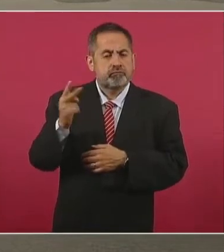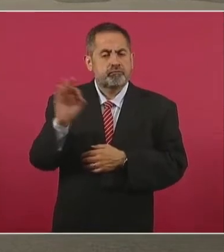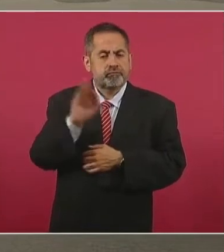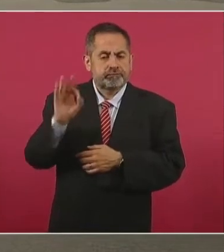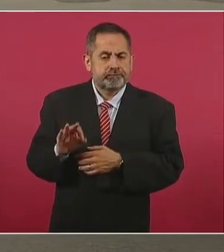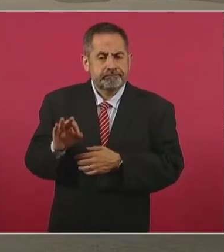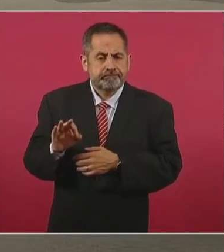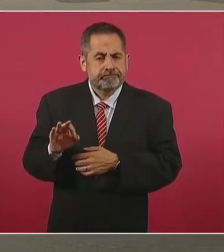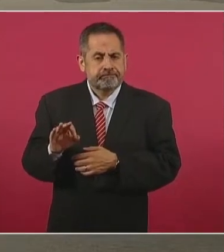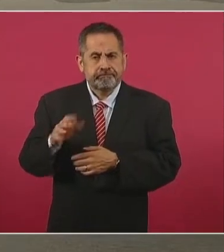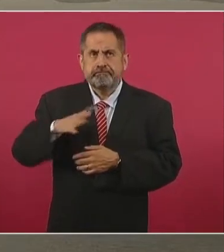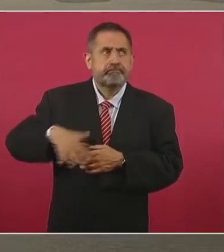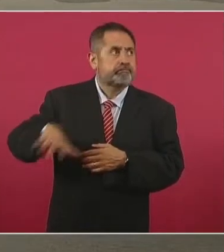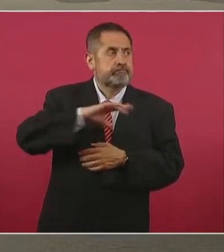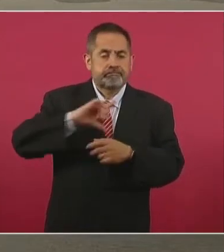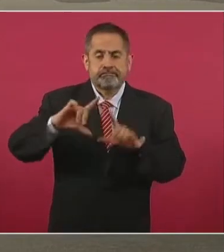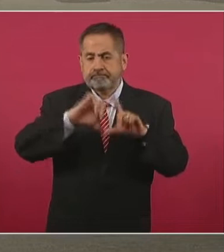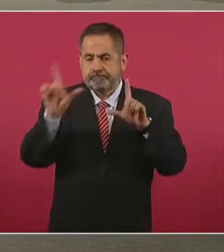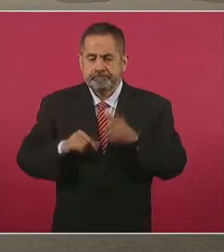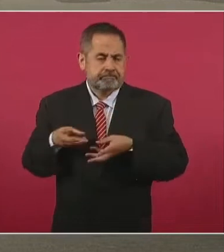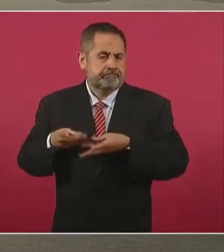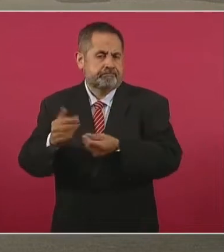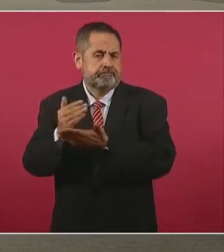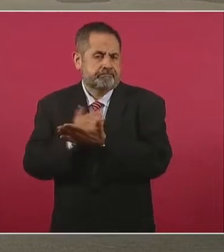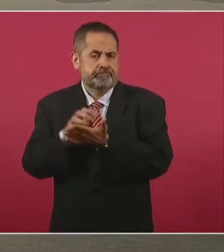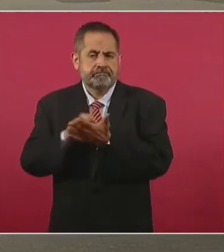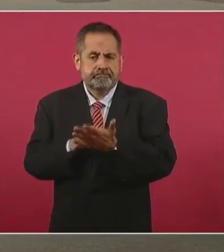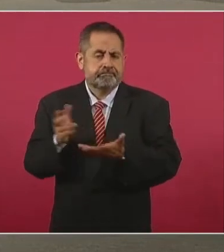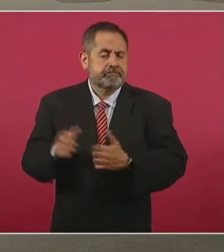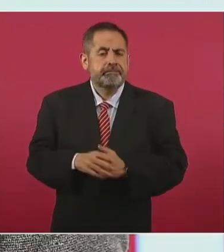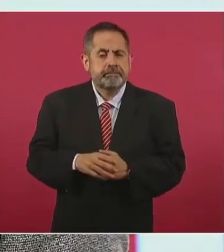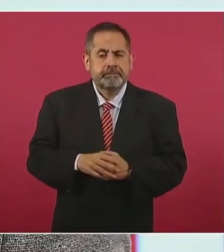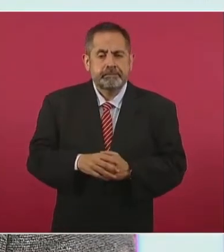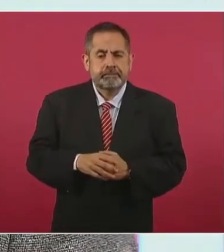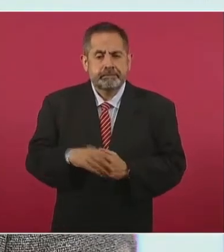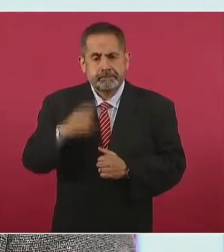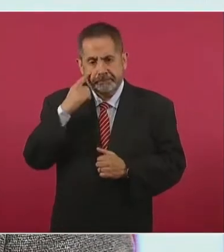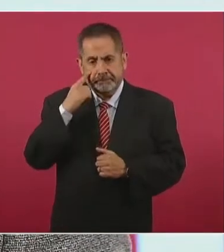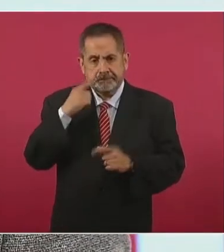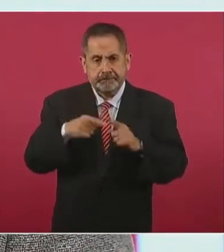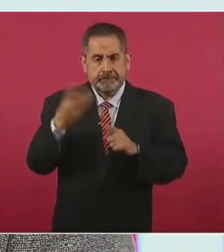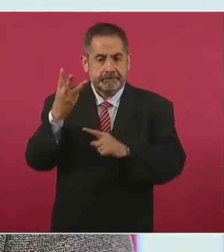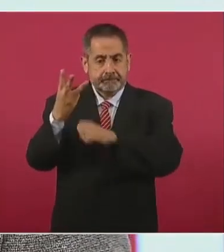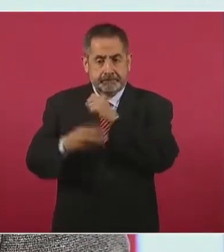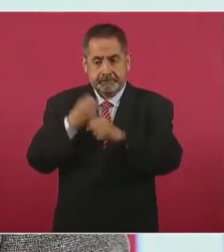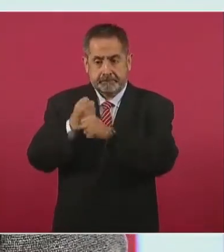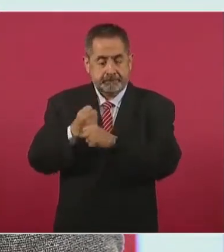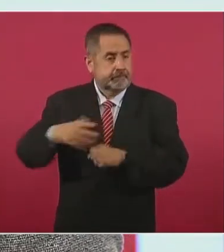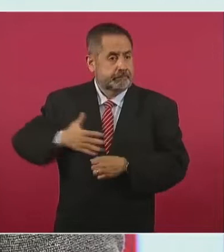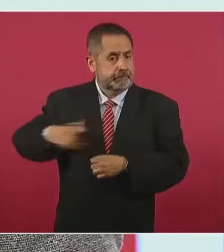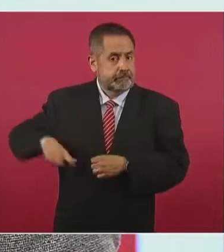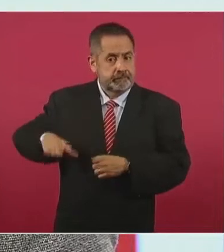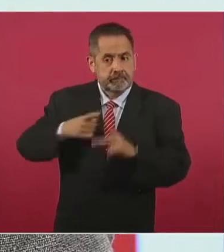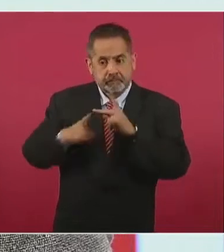0.2% del consumo nacional de electricidad. En los primeros 3 años de este gobierno se